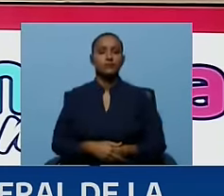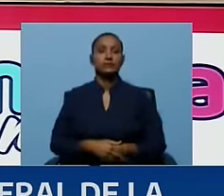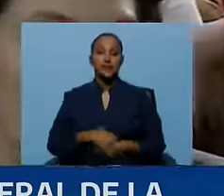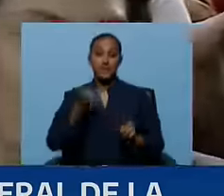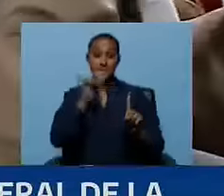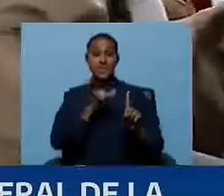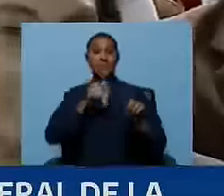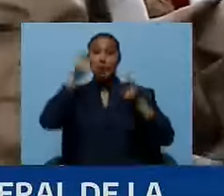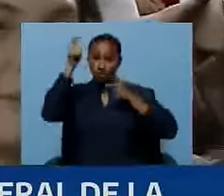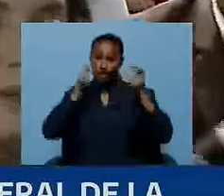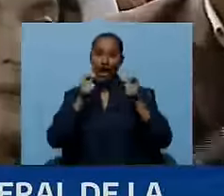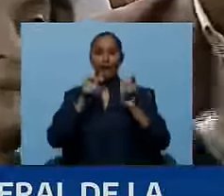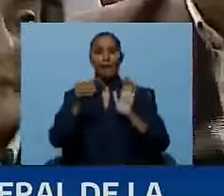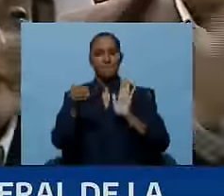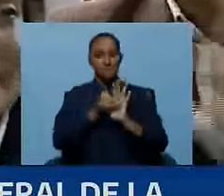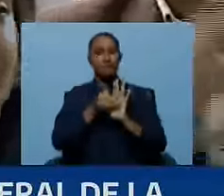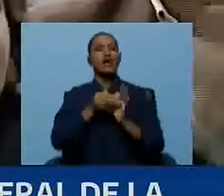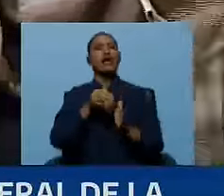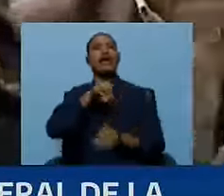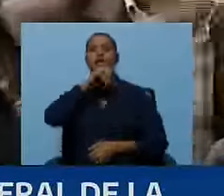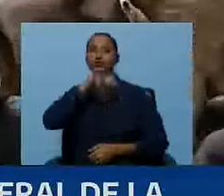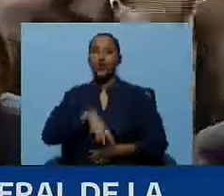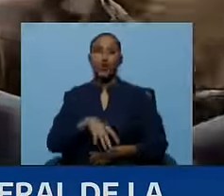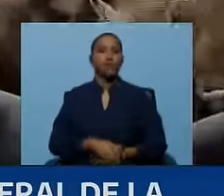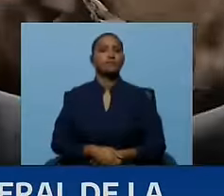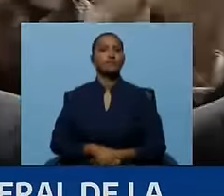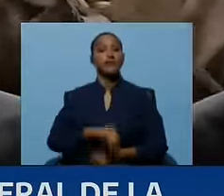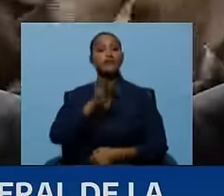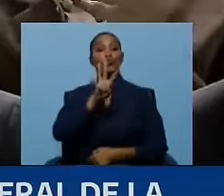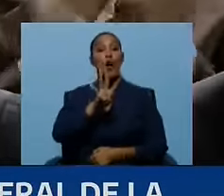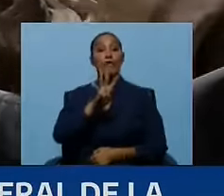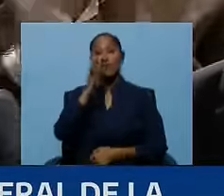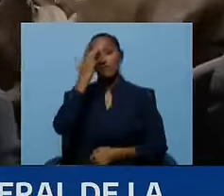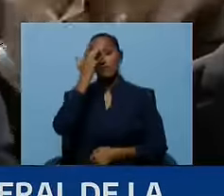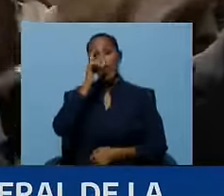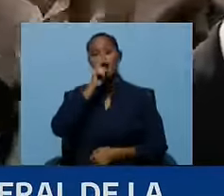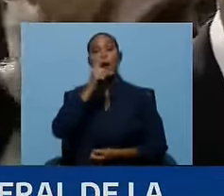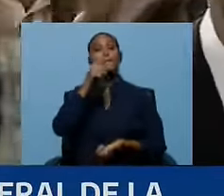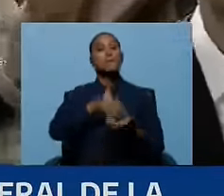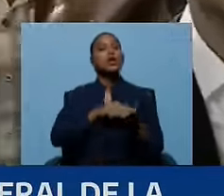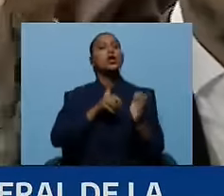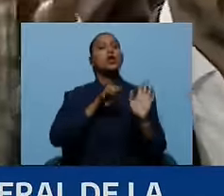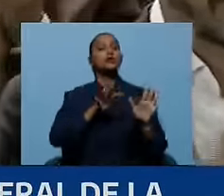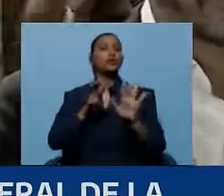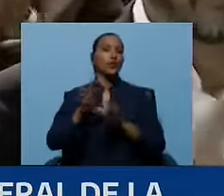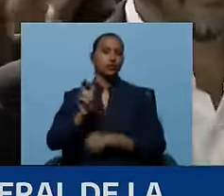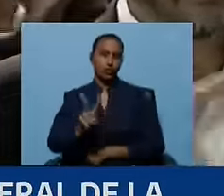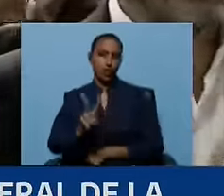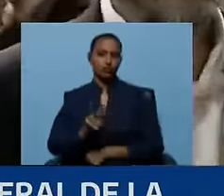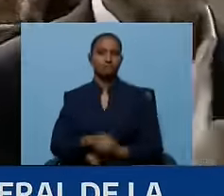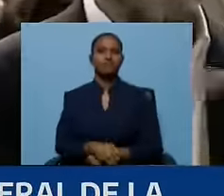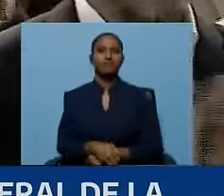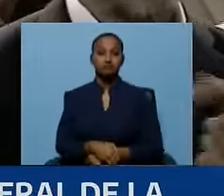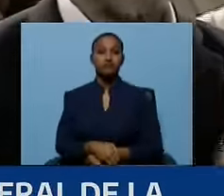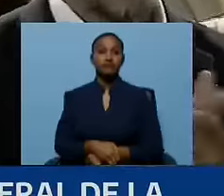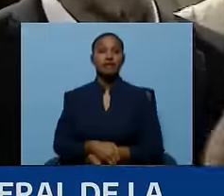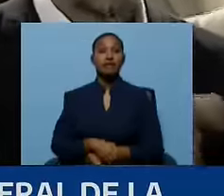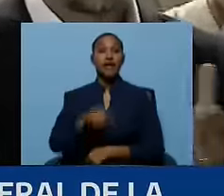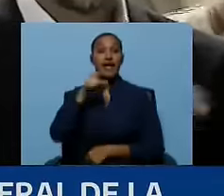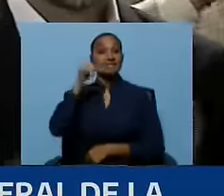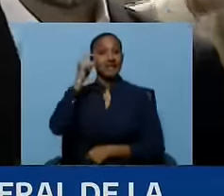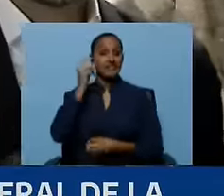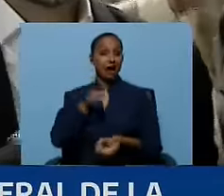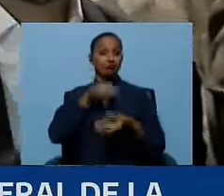proyectada para el siglo XXI, aquel 4 de febrero de 1992. Ese día resucitó Zamora